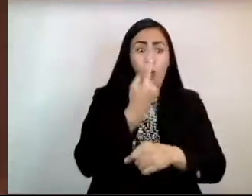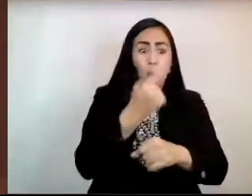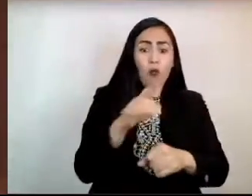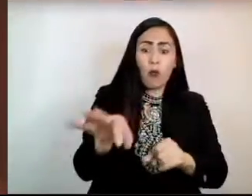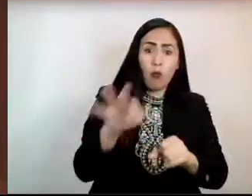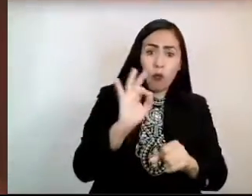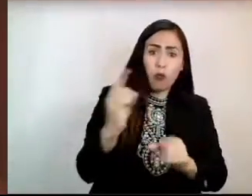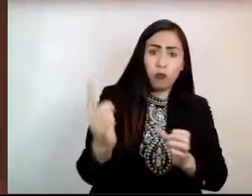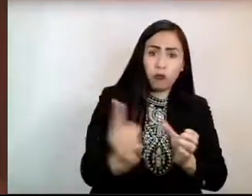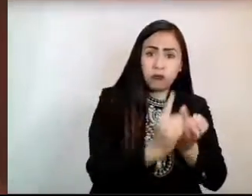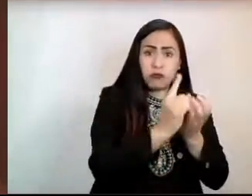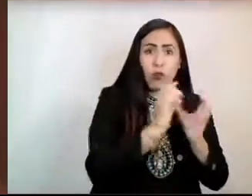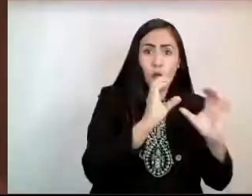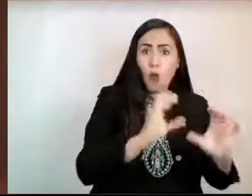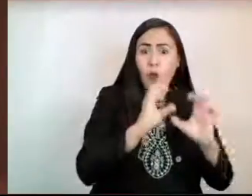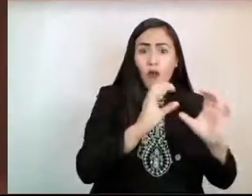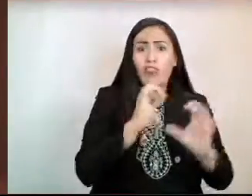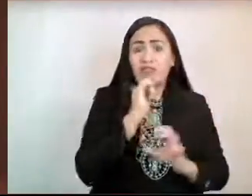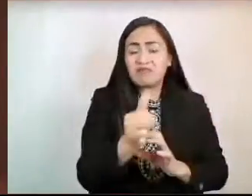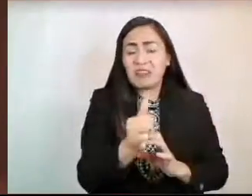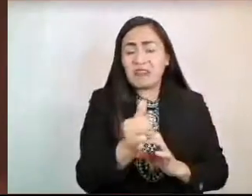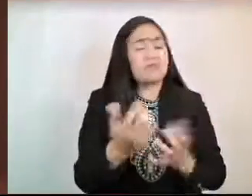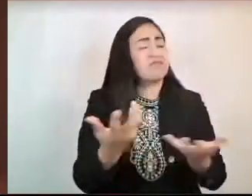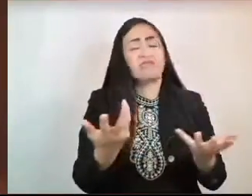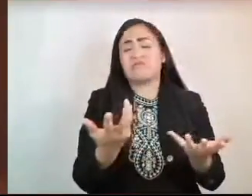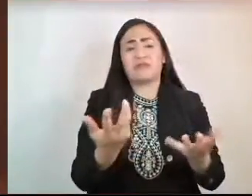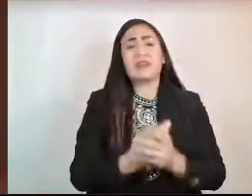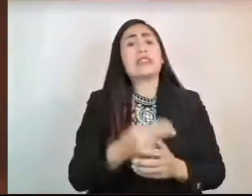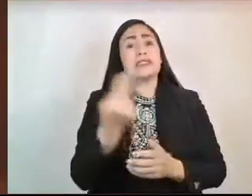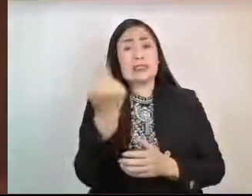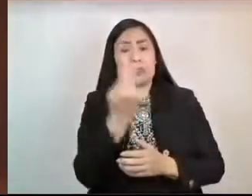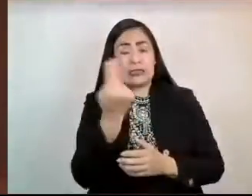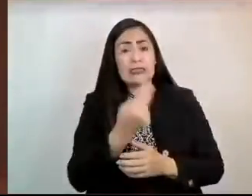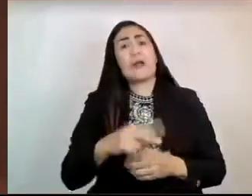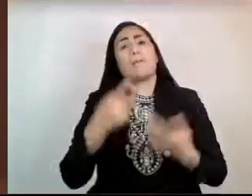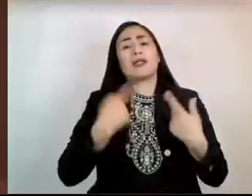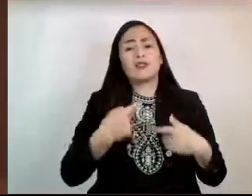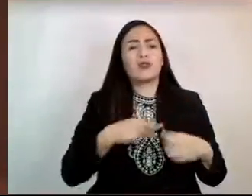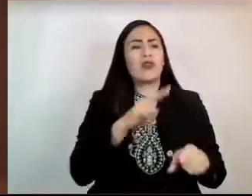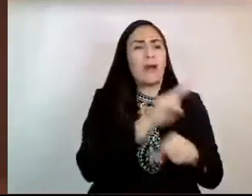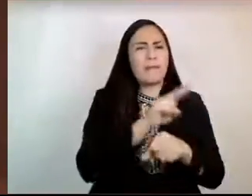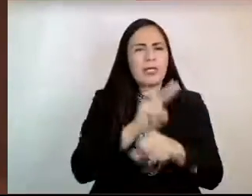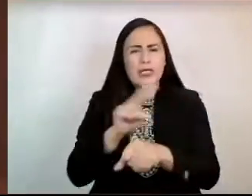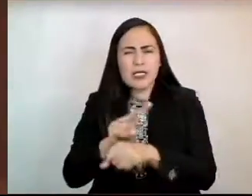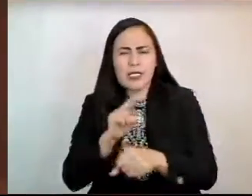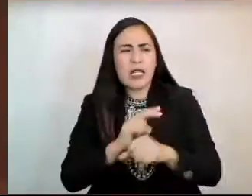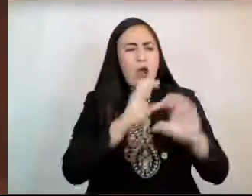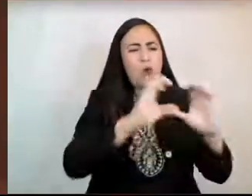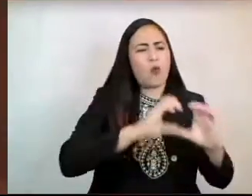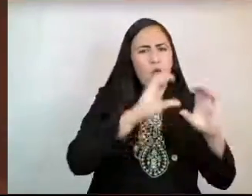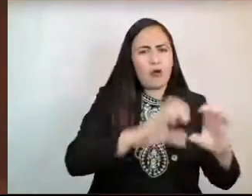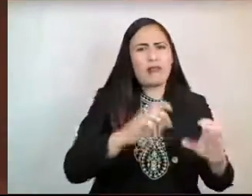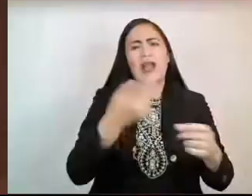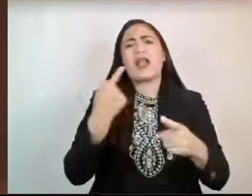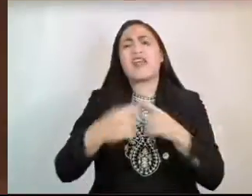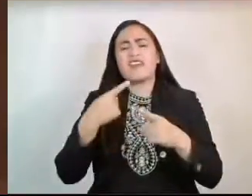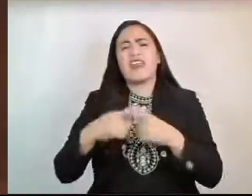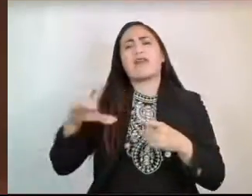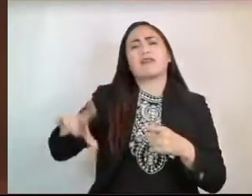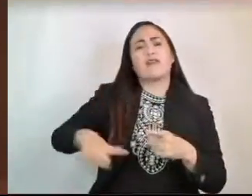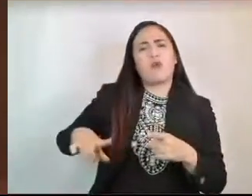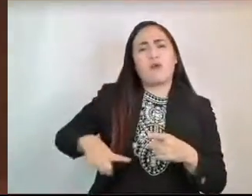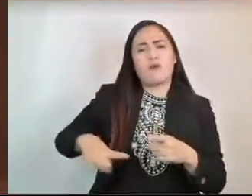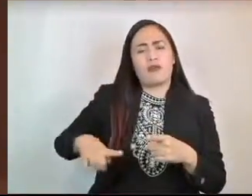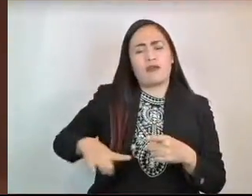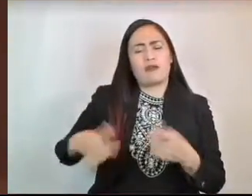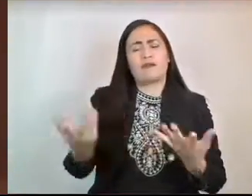de vulnerabilidad, cuya tutoría definitiva o provisional se encuentra a cargo del Estado y que para ello